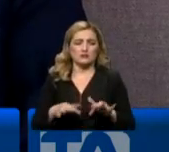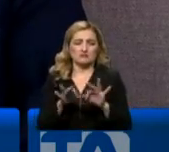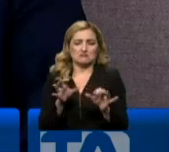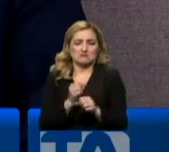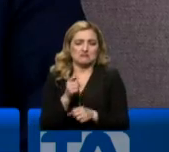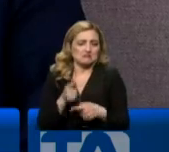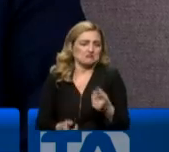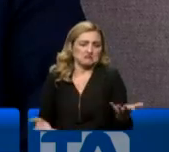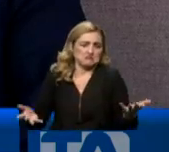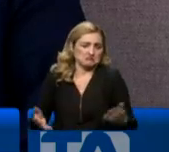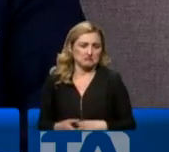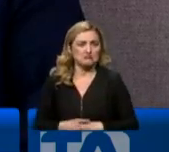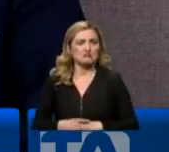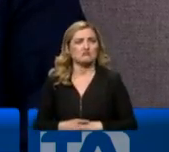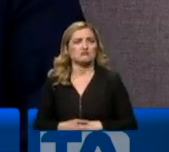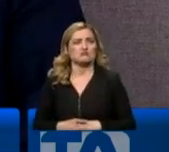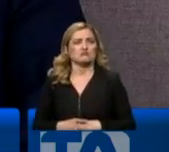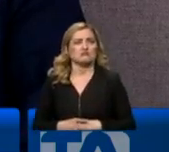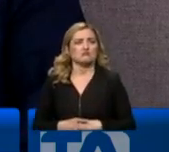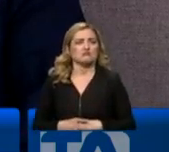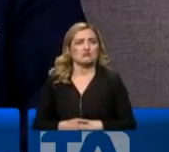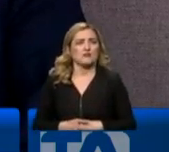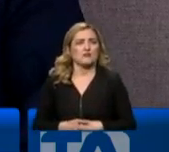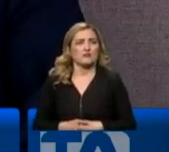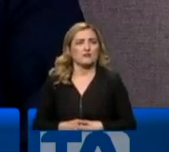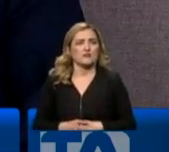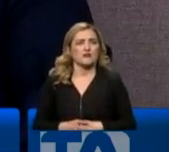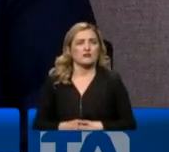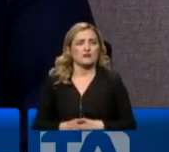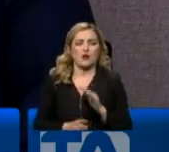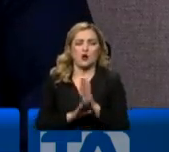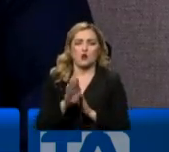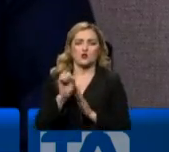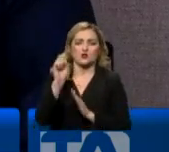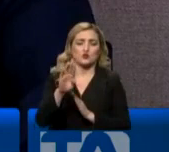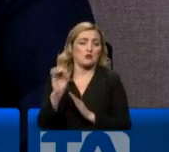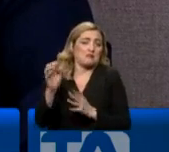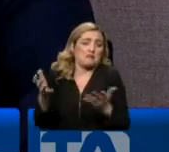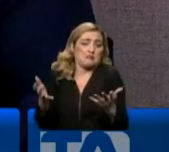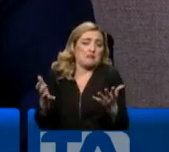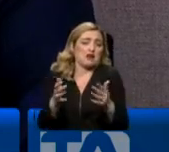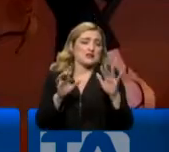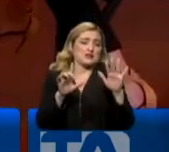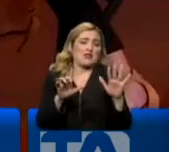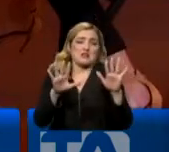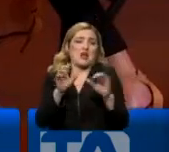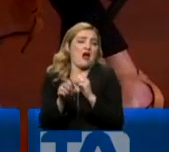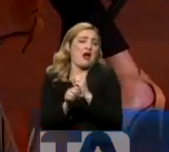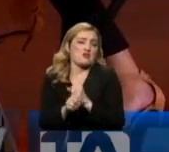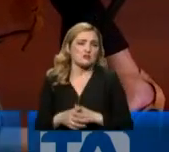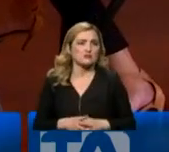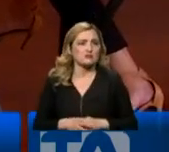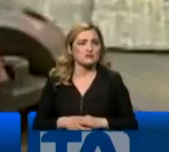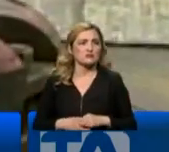hacerlo. Señala que podría hacerlo con el desarrollo del suroriente. Bueno, pues eso lo va a tomar entre 7 y 10 años. Él asegura